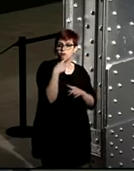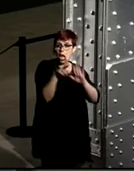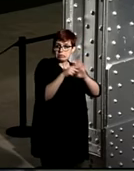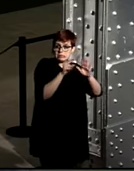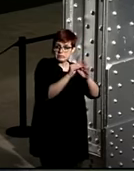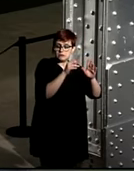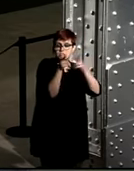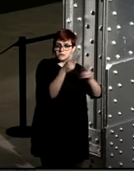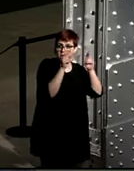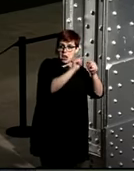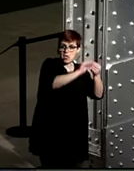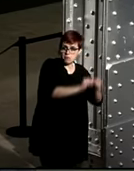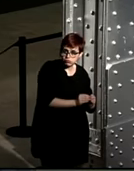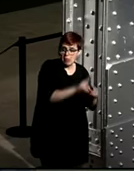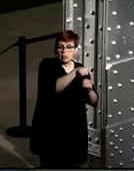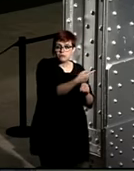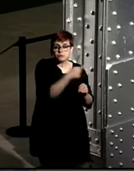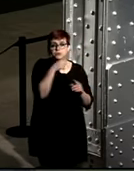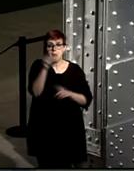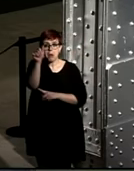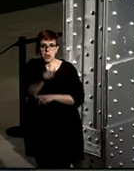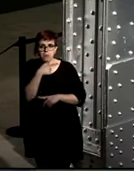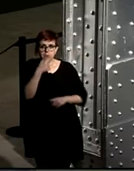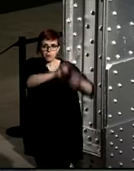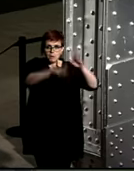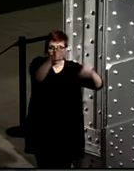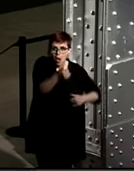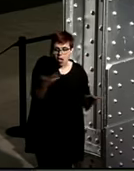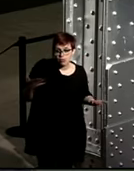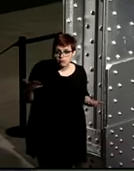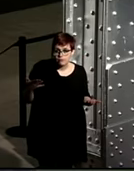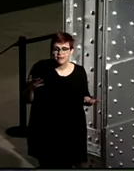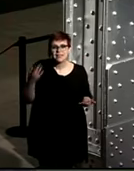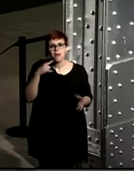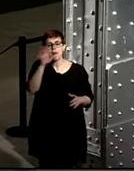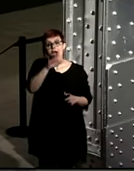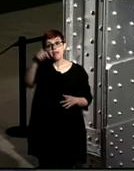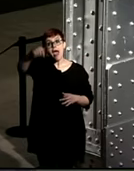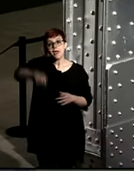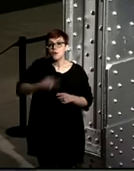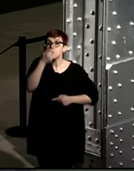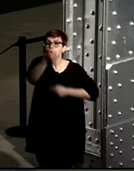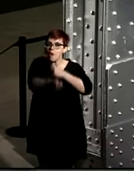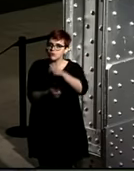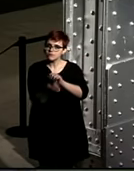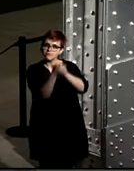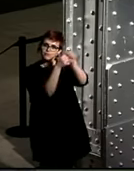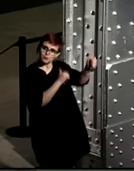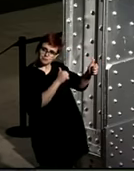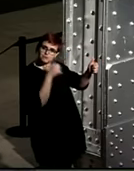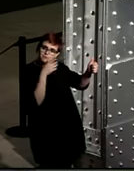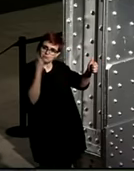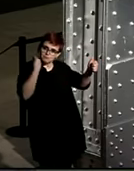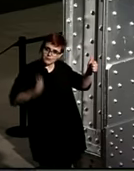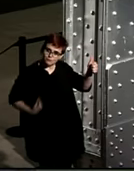estás escribiendo una película y no pasa absolutamente nada. Sí, qué series tan maravillosas. Yo creo que aquí estamos empezando bastante a hacer lo mismo. Sí. Es decir,